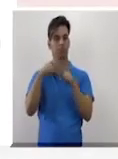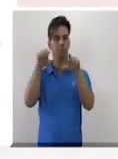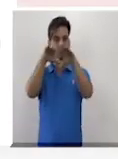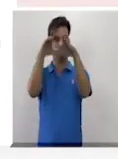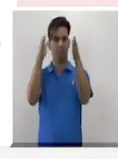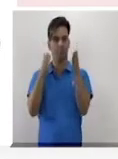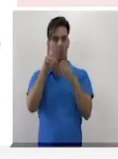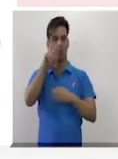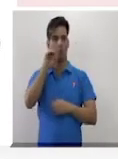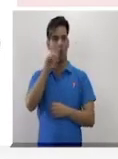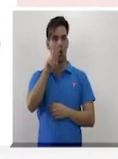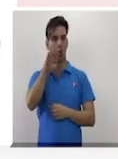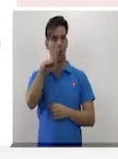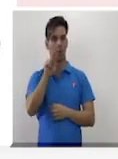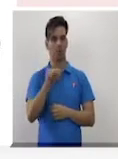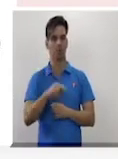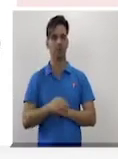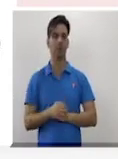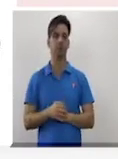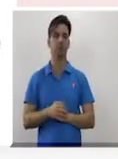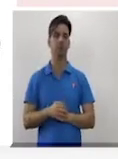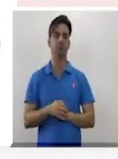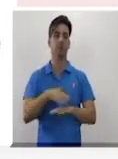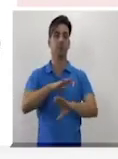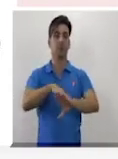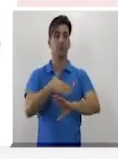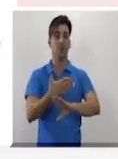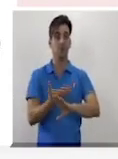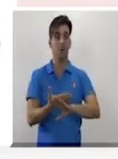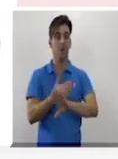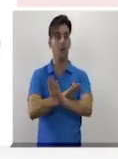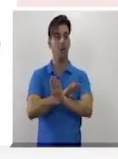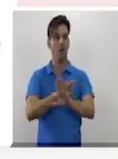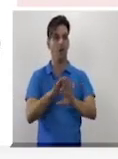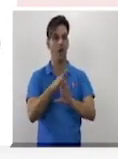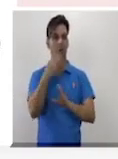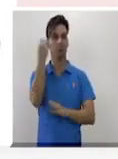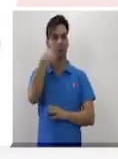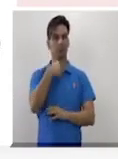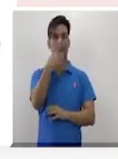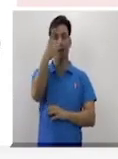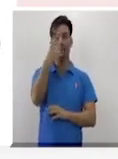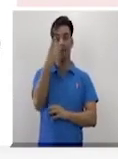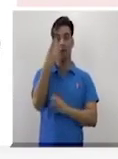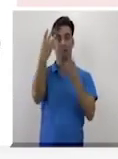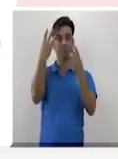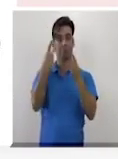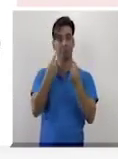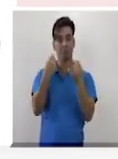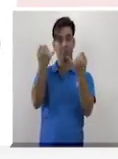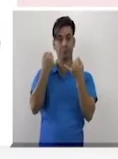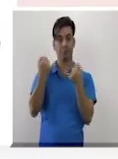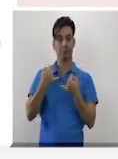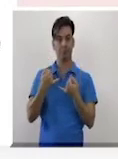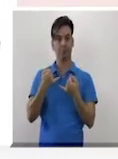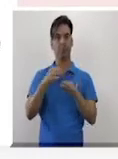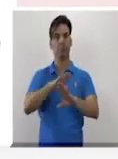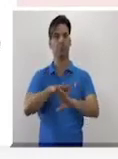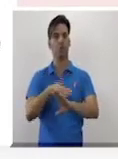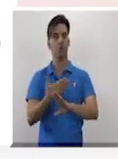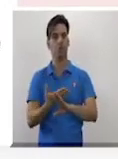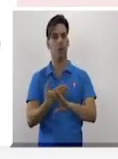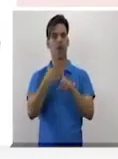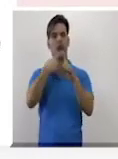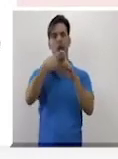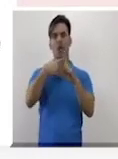puedes calcular, ¿qué cosa? La cantidad de material derrochado, efectuando entonces